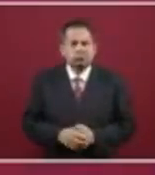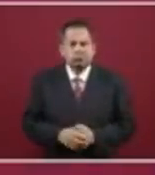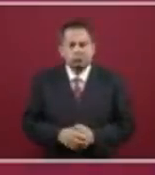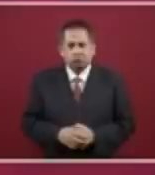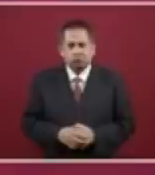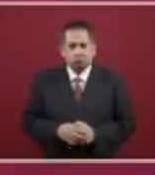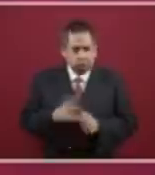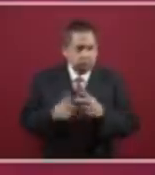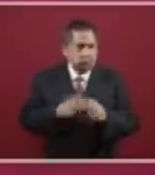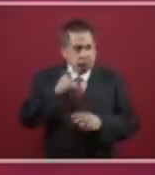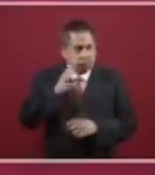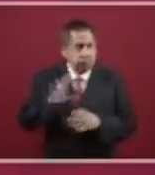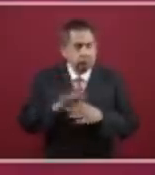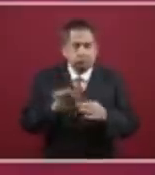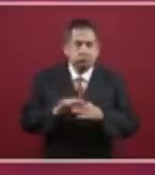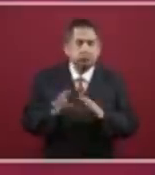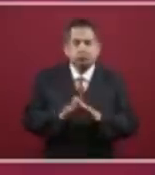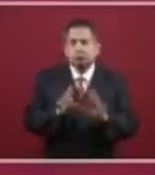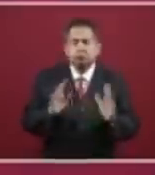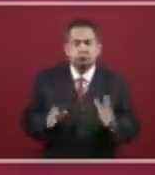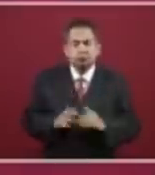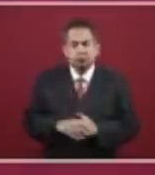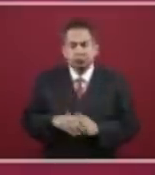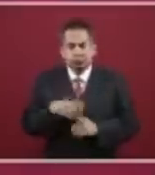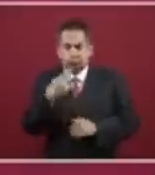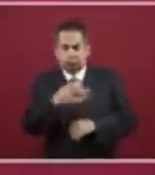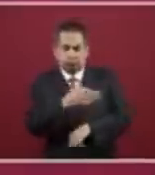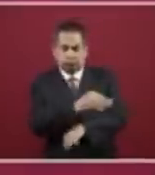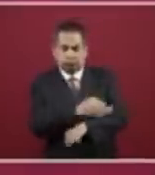Vamos a eso. Ya los familiares